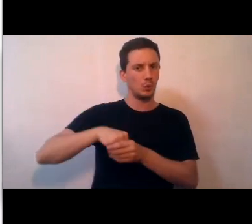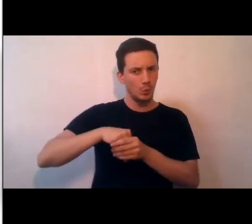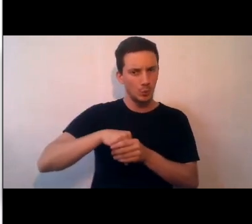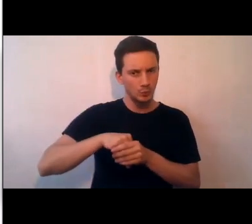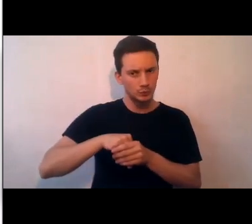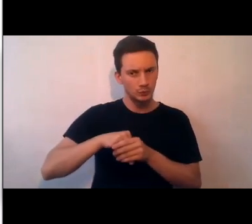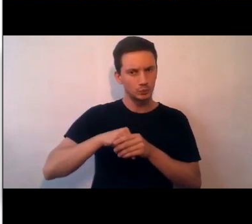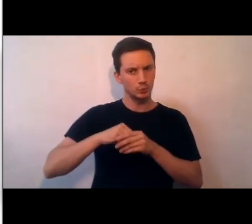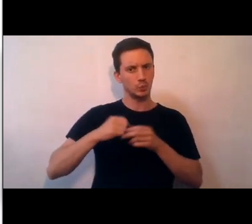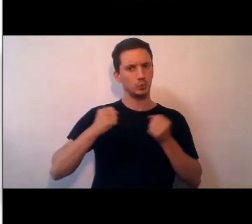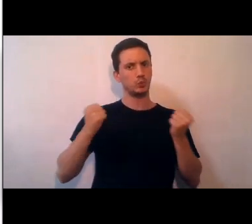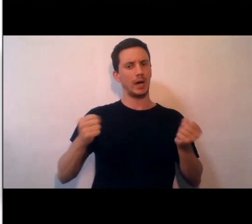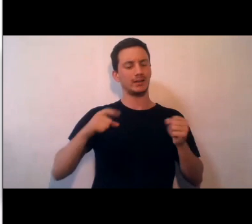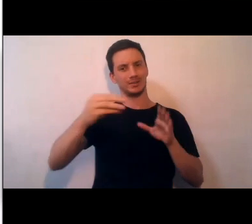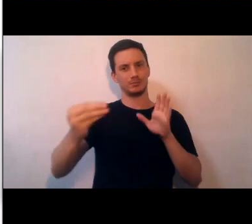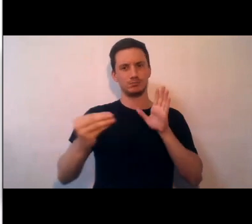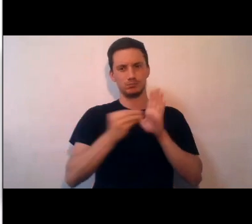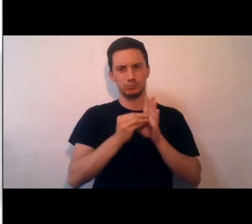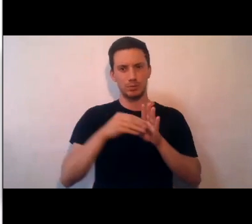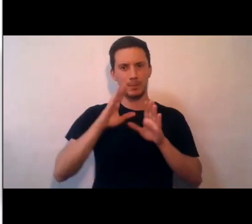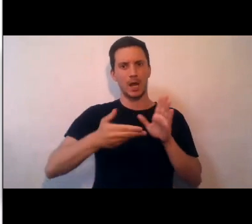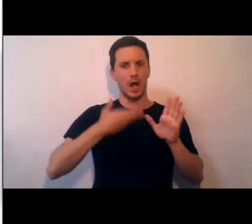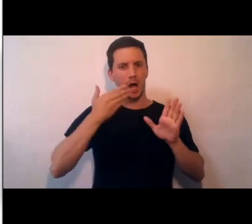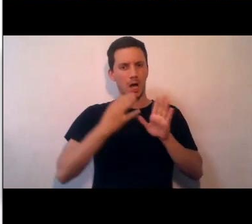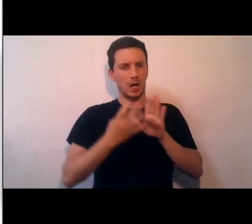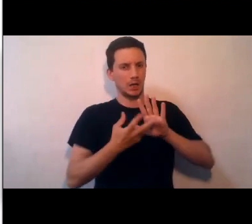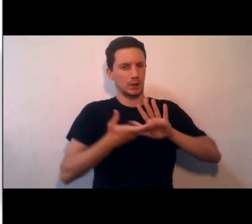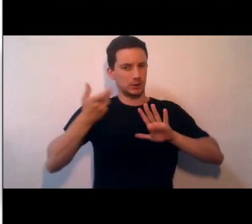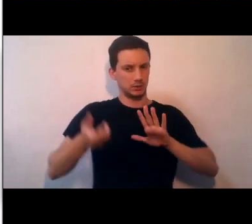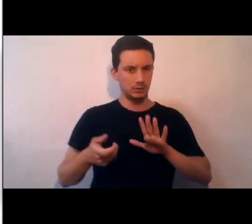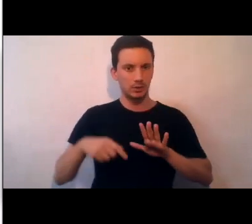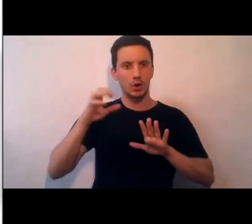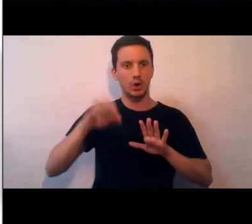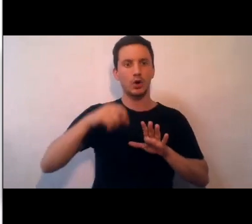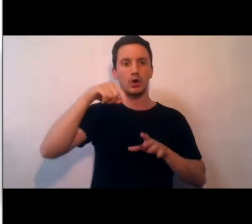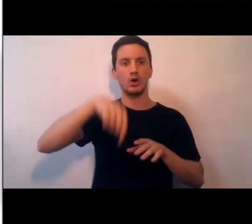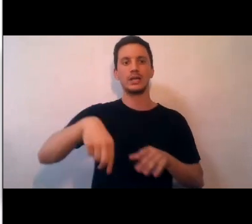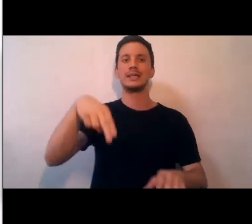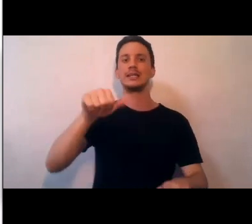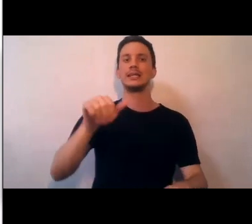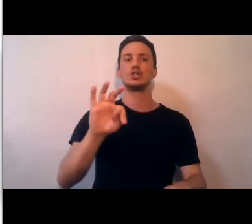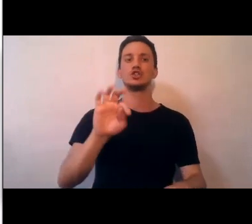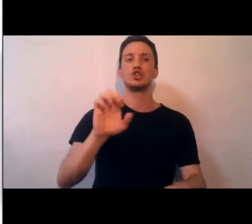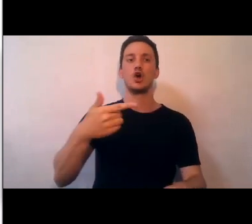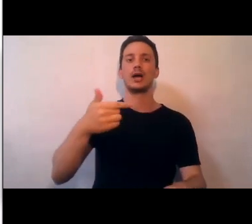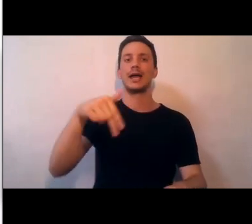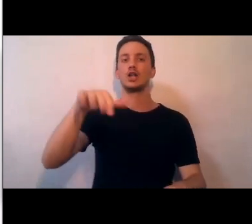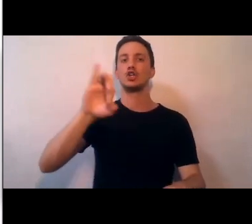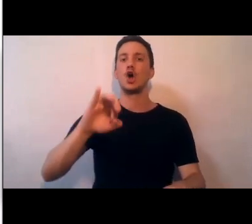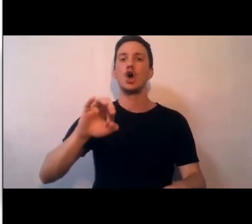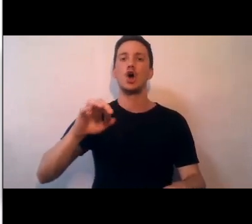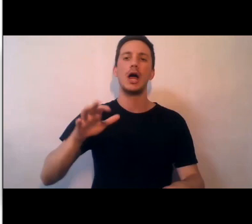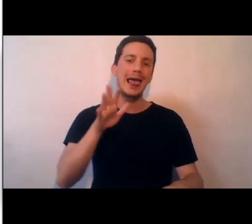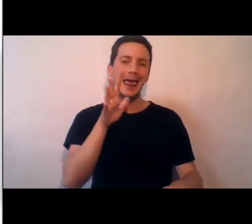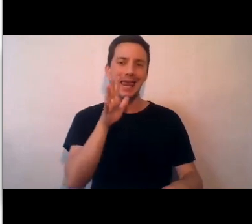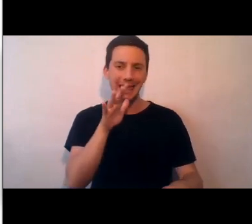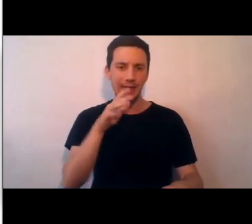química, o la crioterapia con nitrógeno líquido que hace una quemadura por congelación.